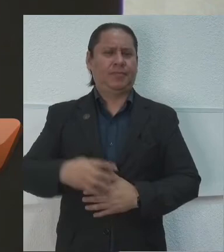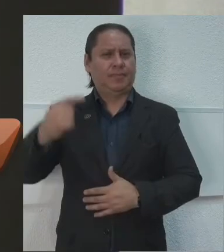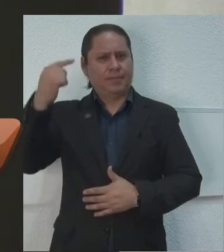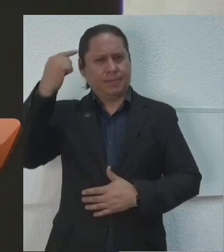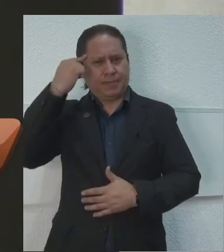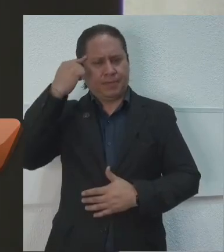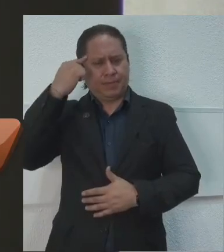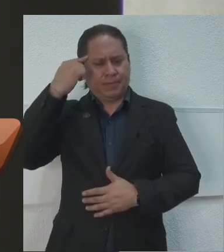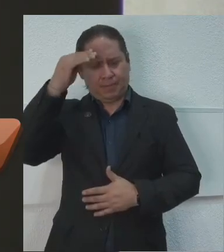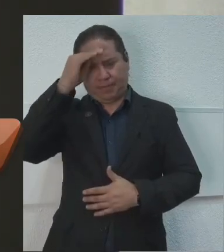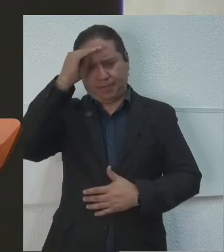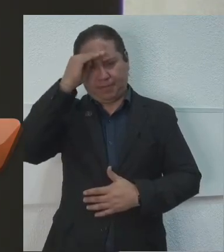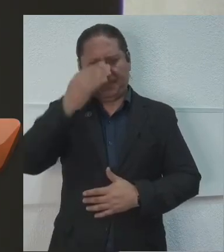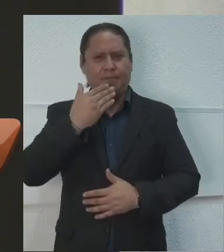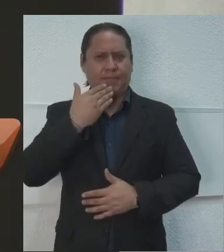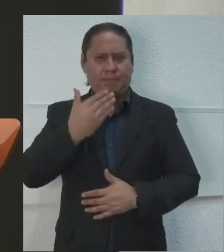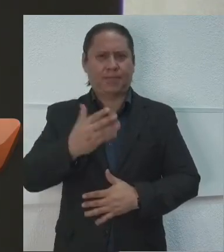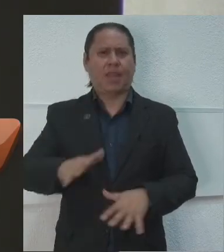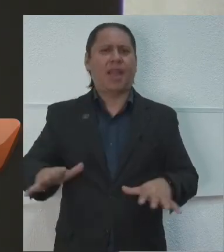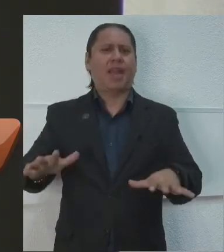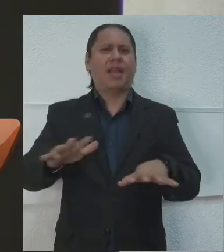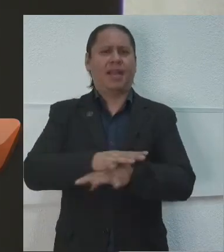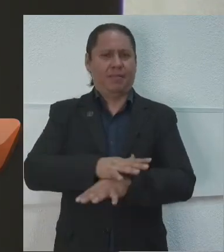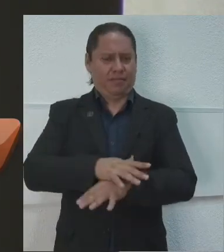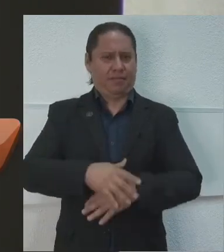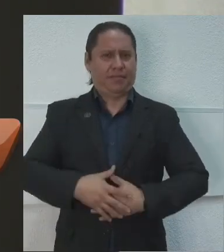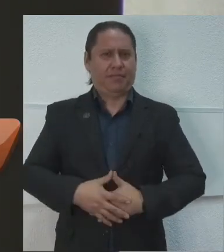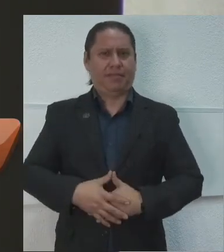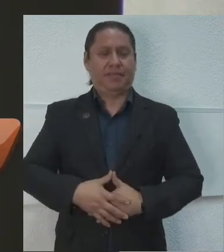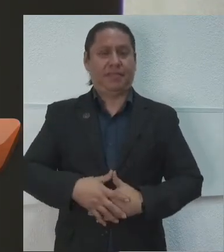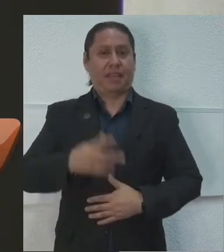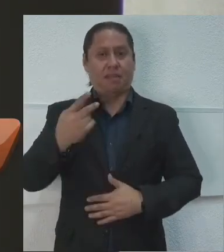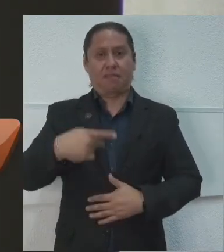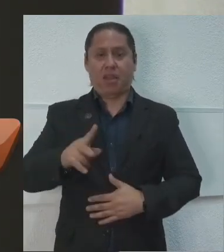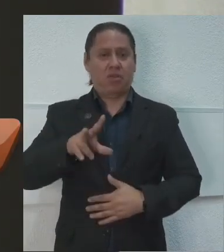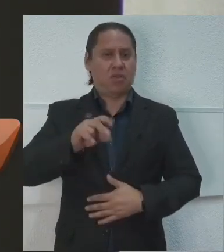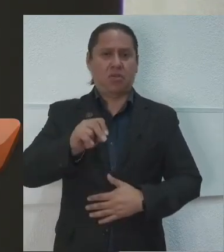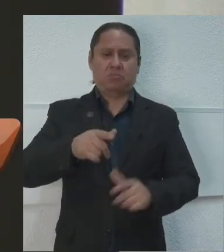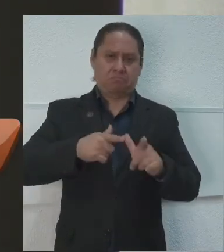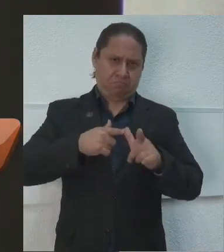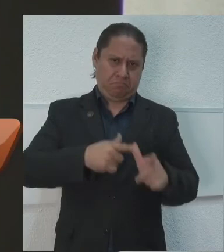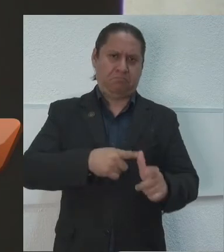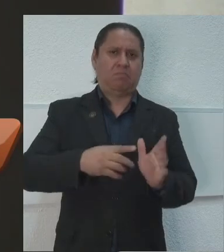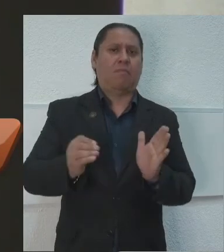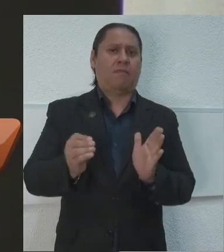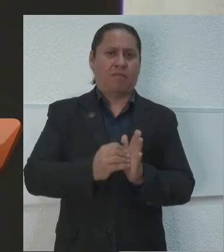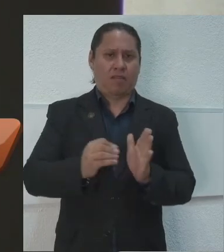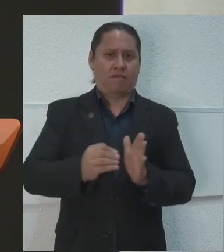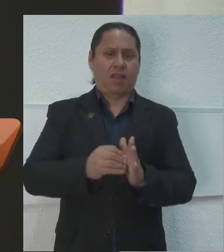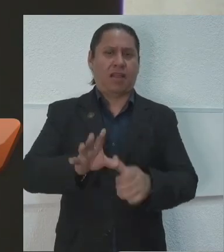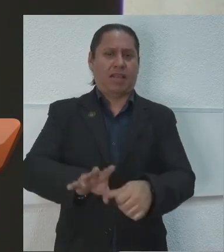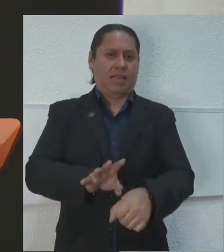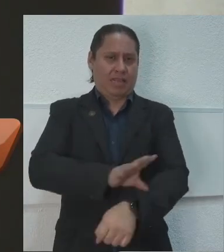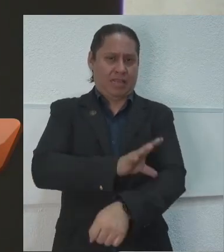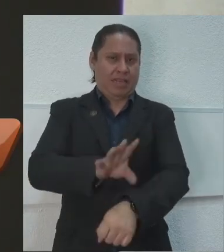reflexionaran y que cambiaran su postura. Sin embargo, no pasó así con la reforma